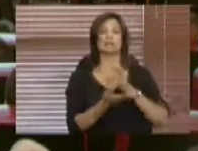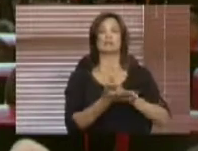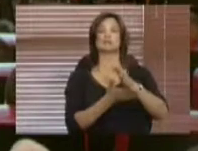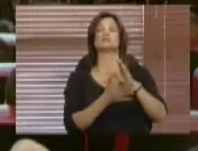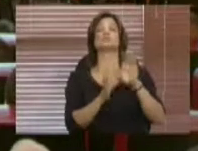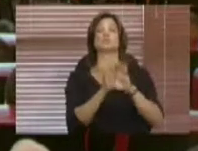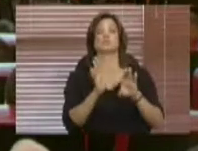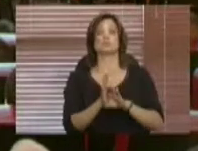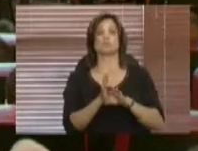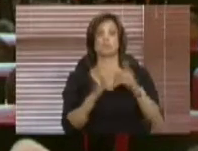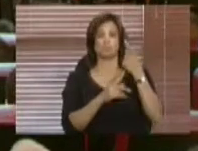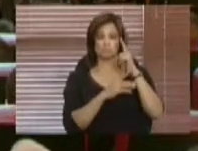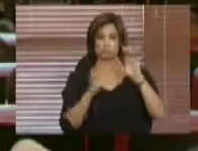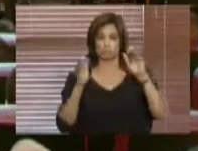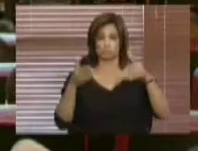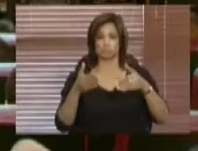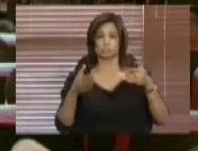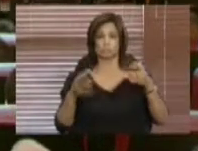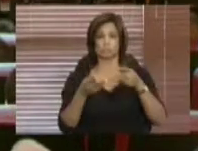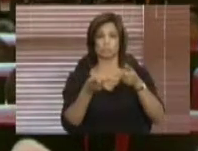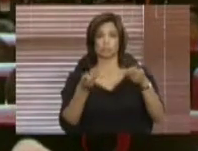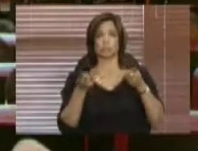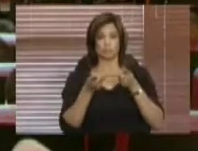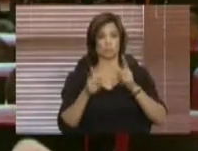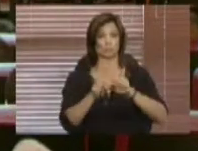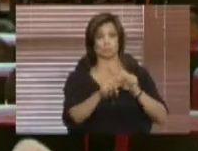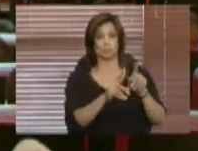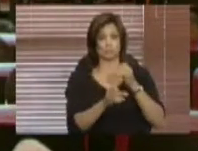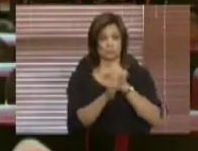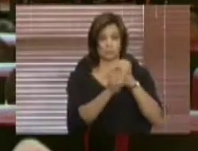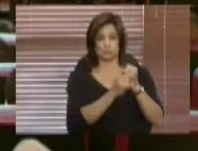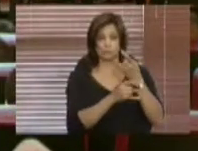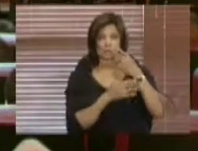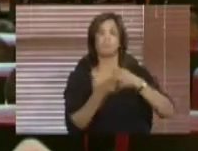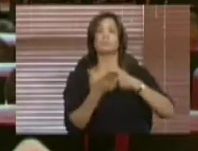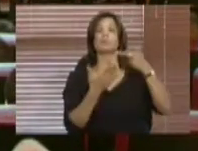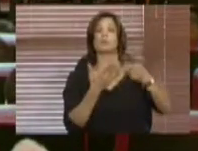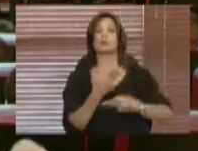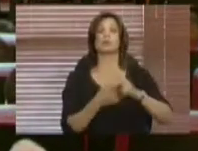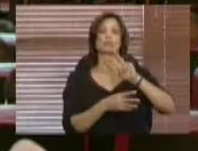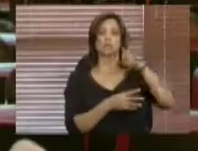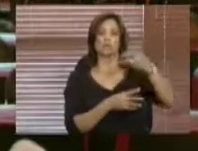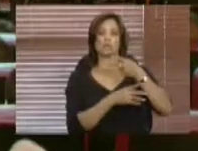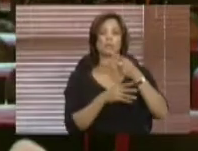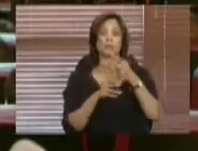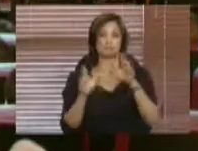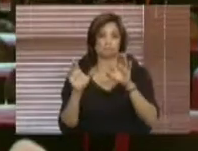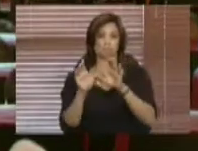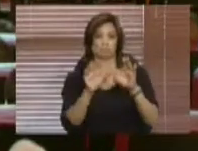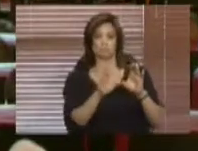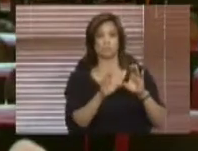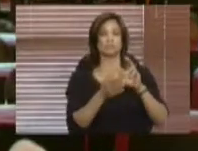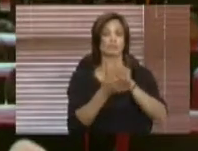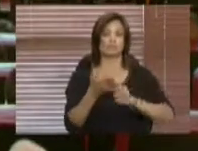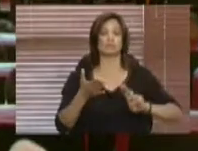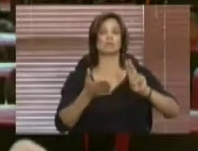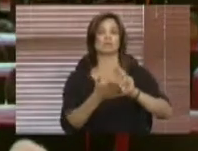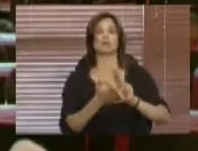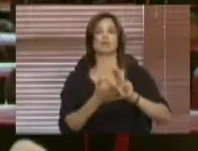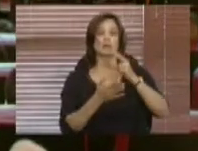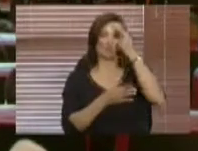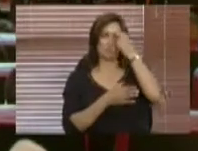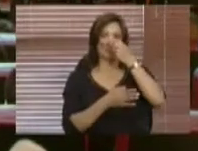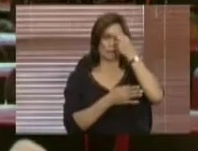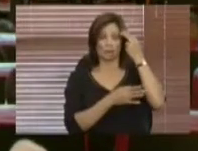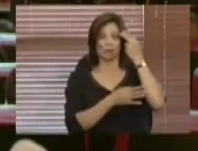Constitucional, Concentración Jurisdicción Constitucional, programa de doble titulación de la Pontificia Universidad